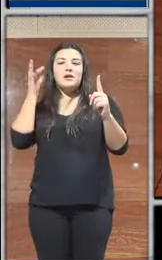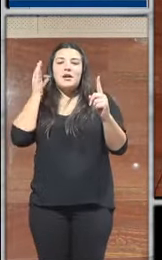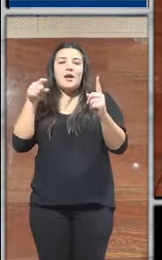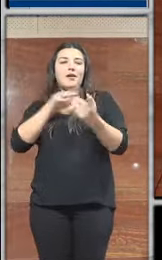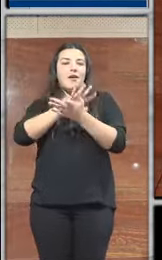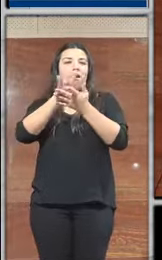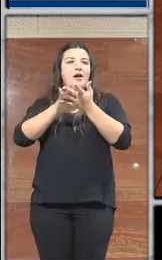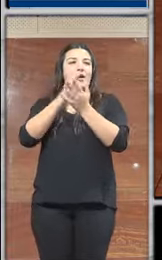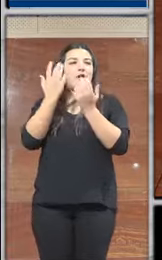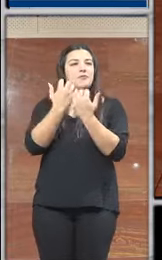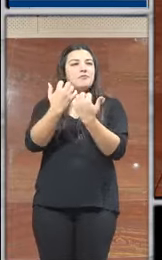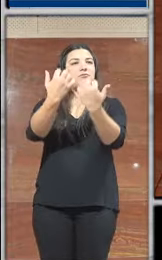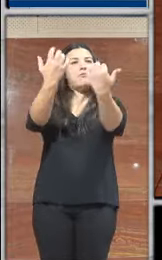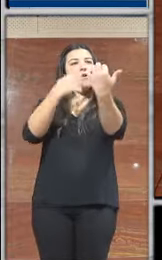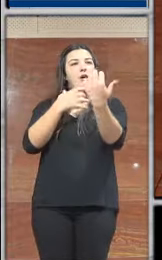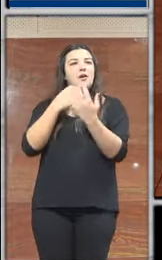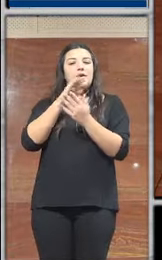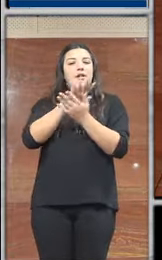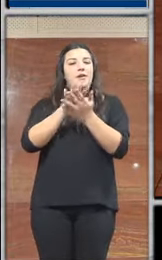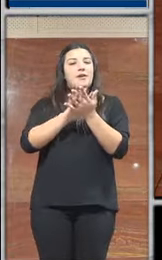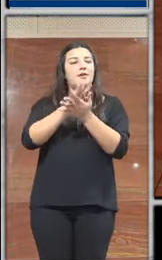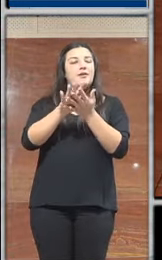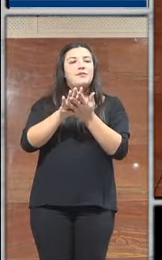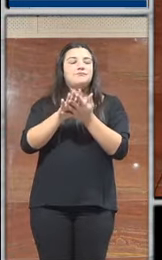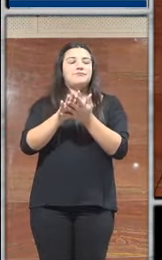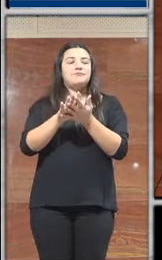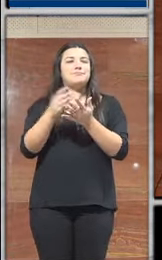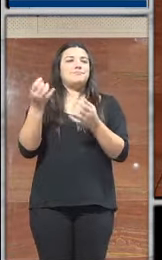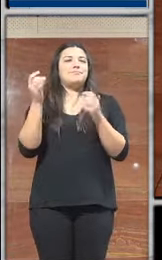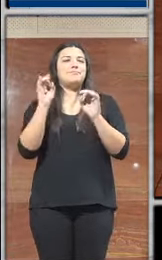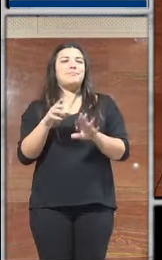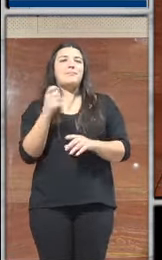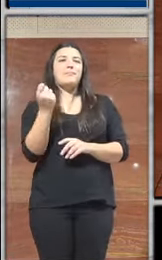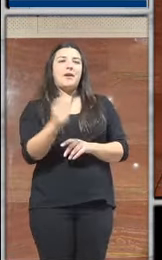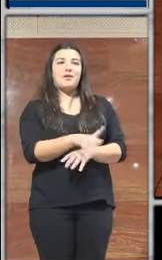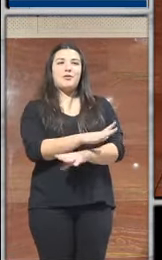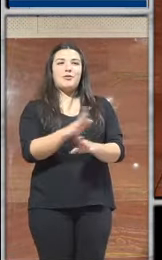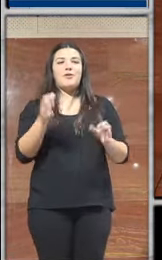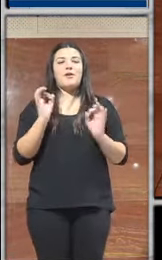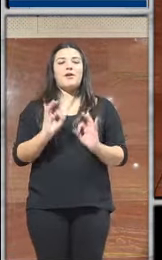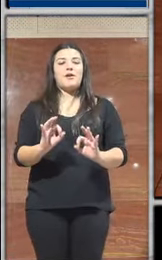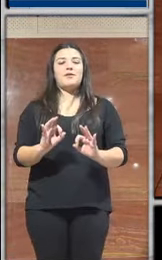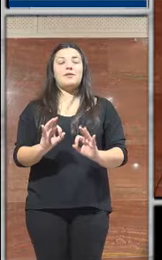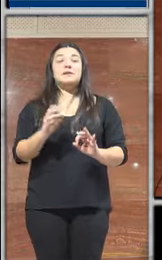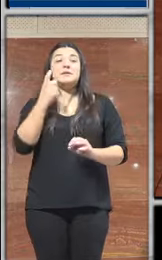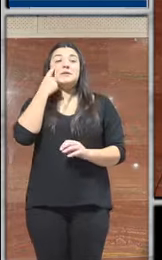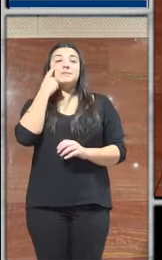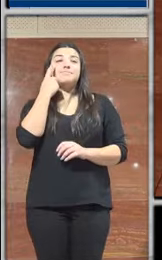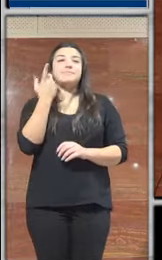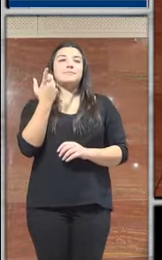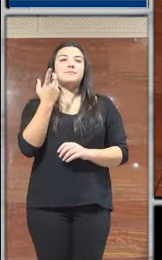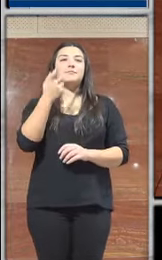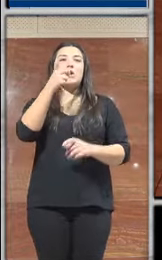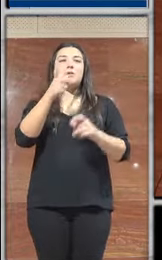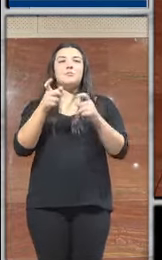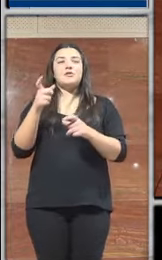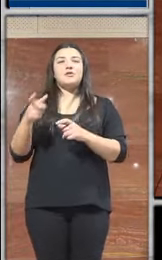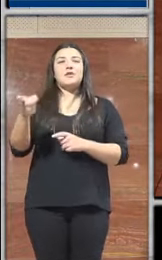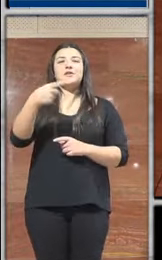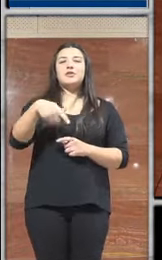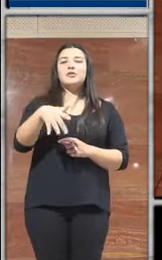parecida a lo que hace un presentador o un locutor de radio. Y entonces, cuando estamos viendo a personas que pueden tener, yo veía